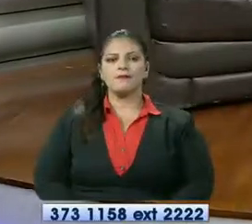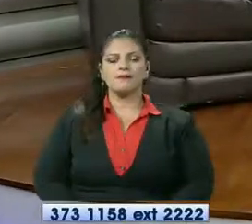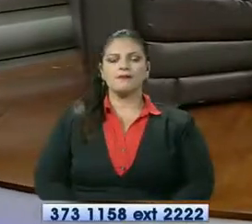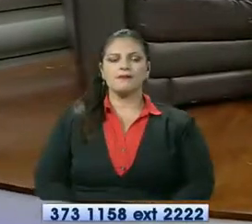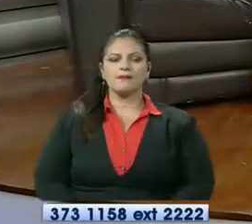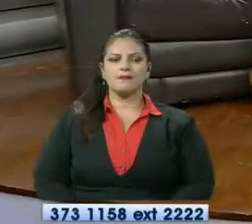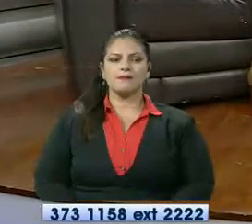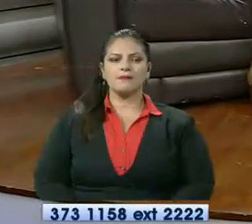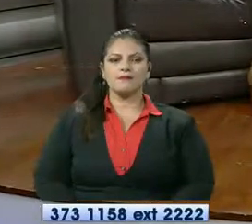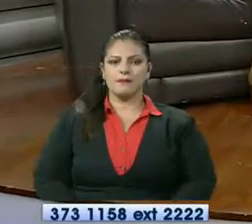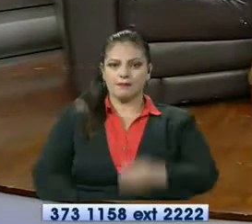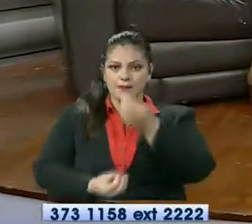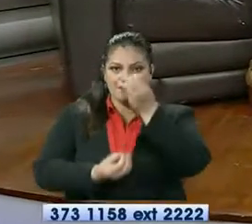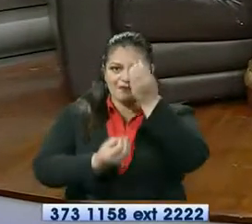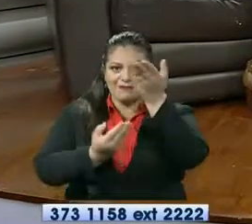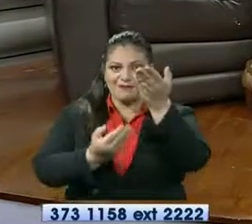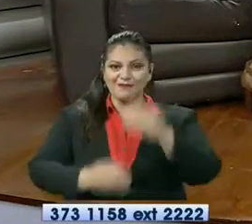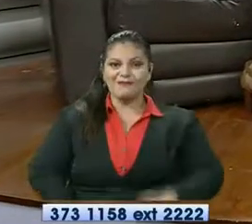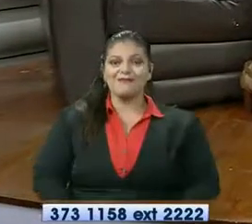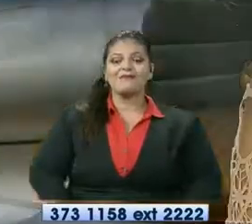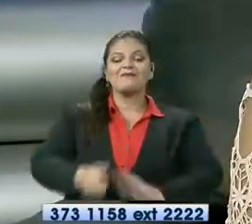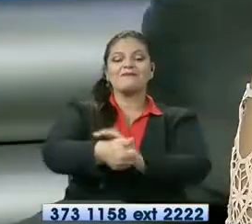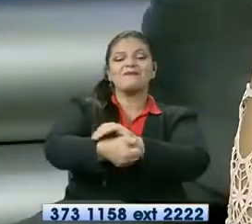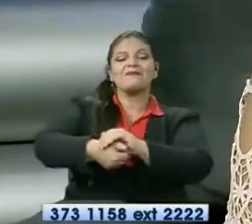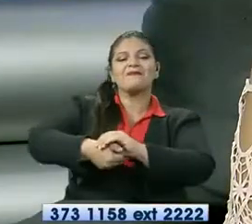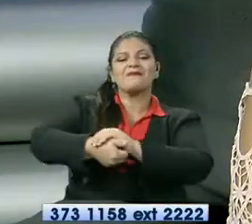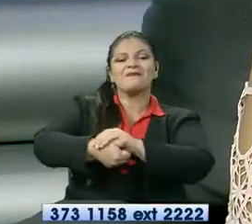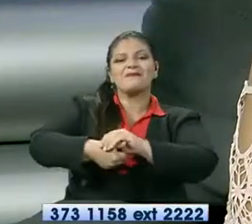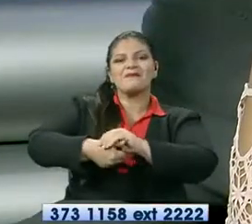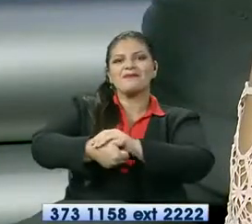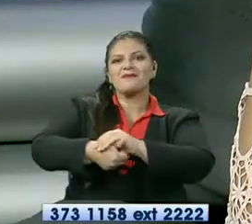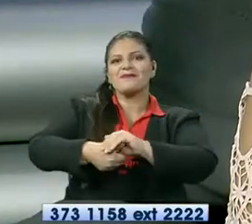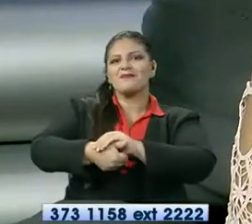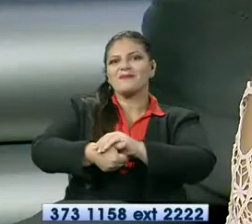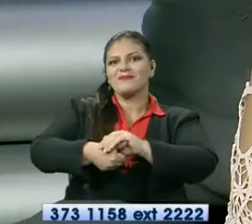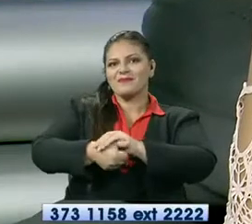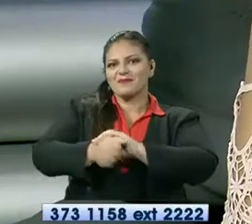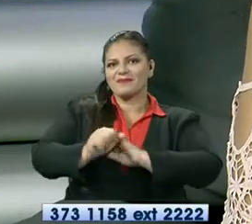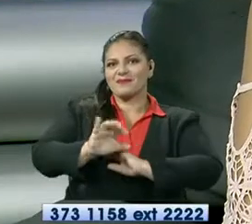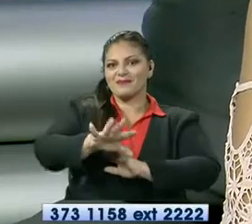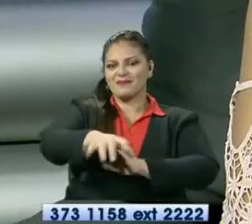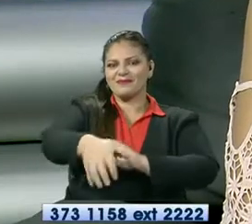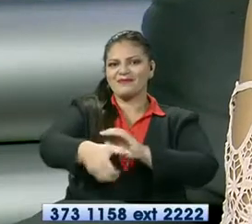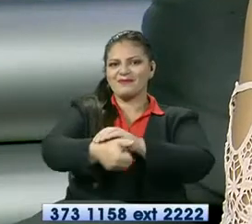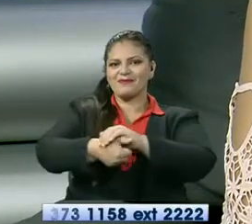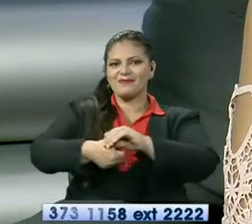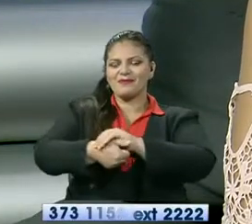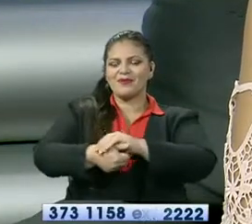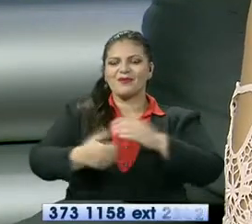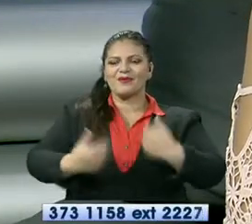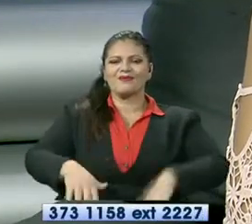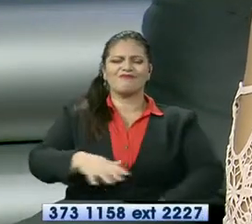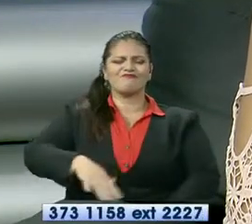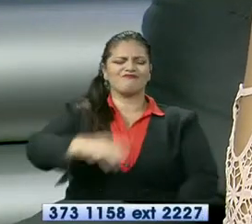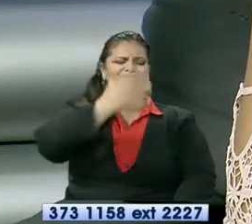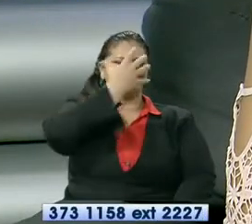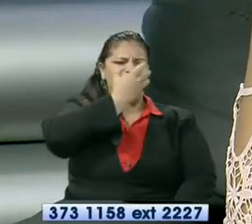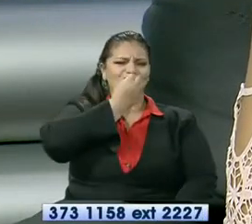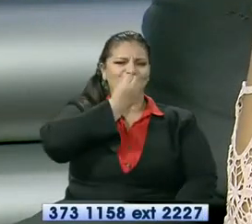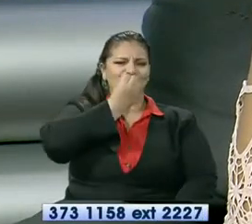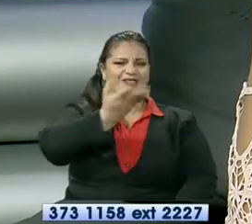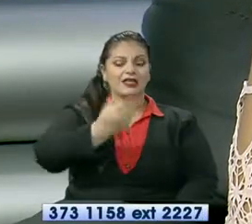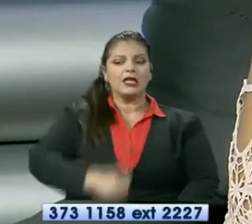Bueno, y ahora les contamos que Galápagos es uno de los rincones de nuestro Ecuador donde la fauna marina se ha constituido en uno de sus